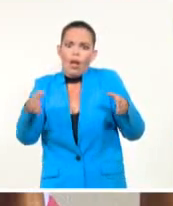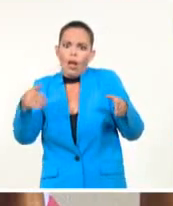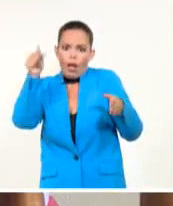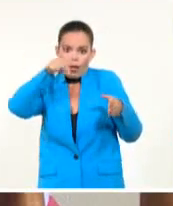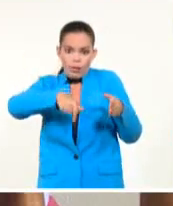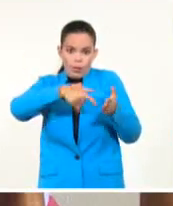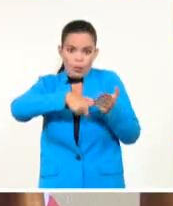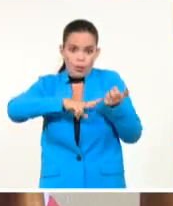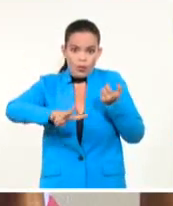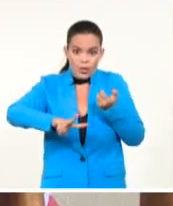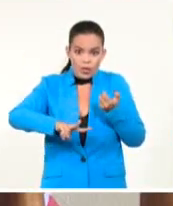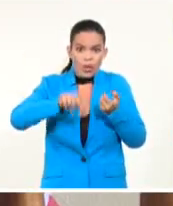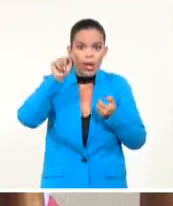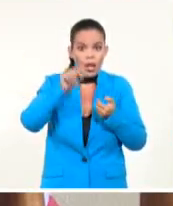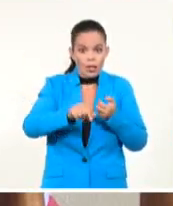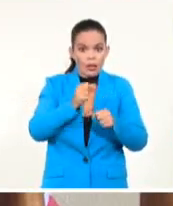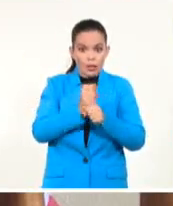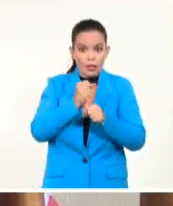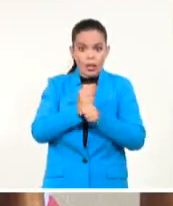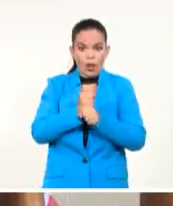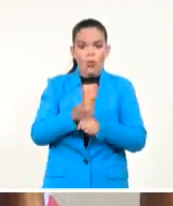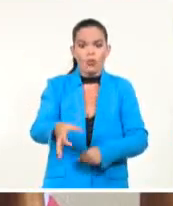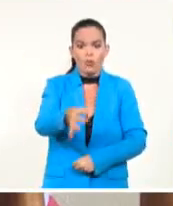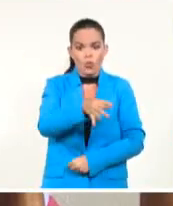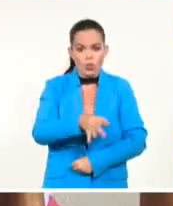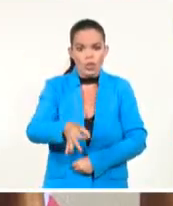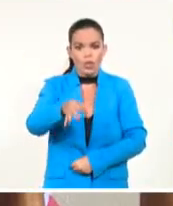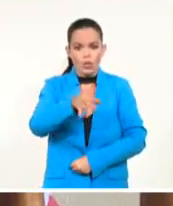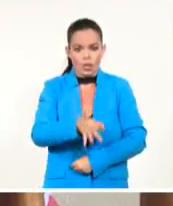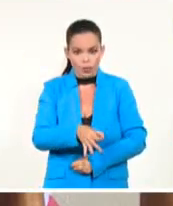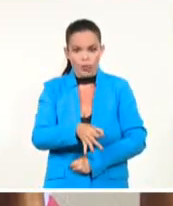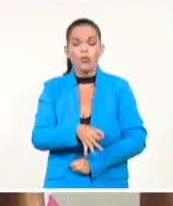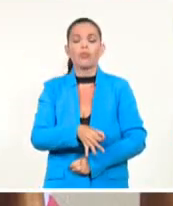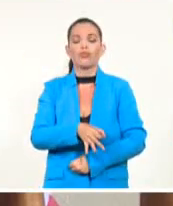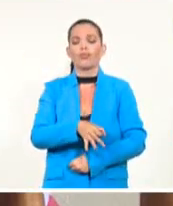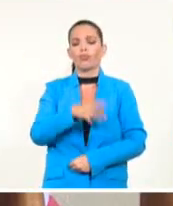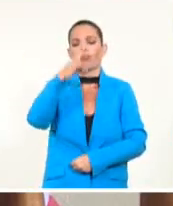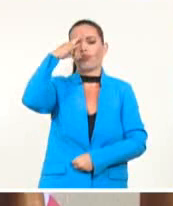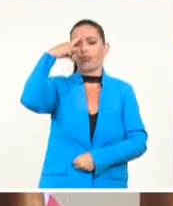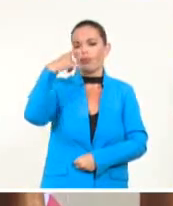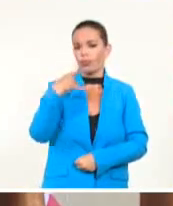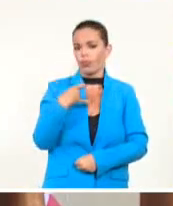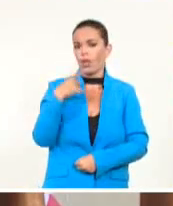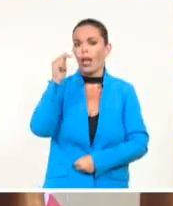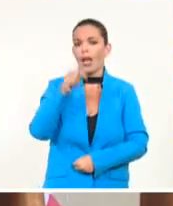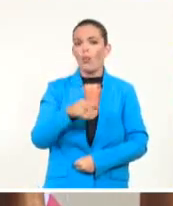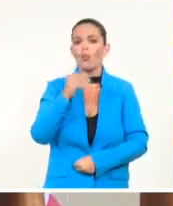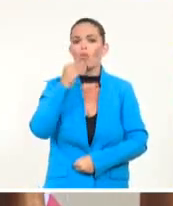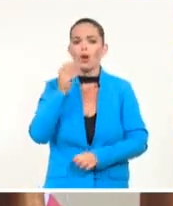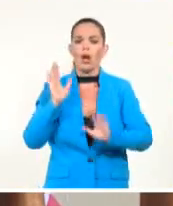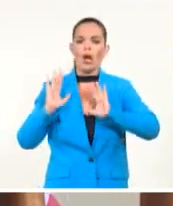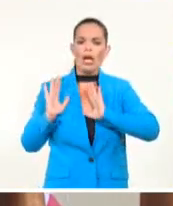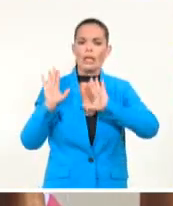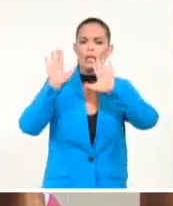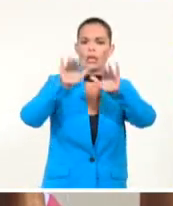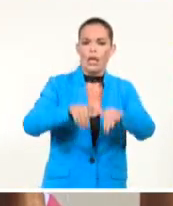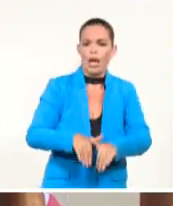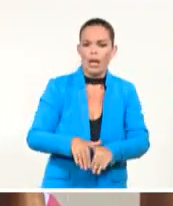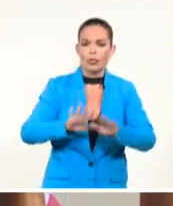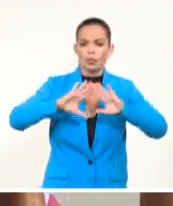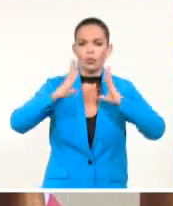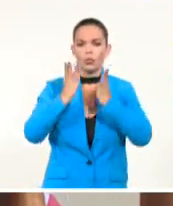en los municipios, en los cineclubes de los municipios, y lograr traer a todo ese público